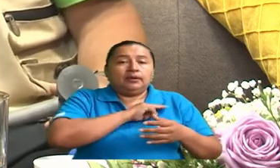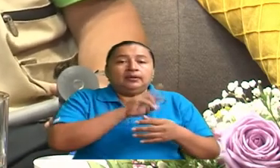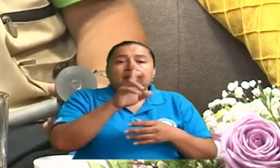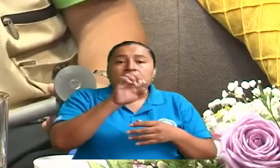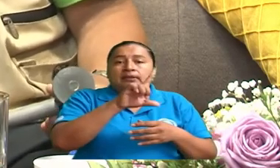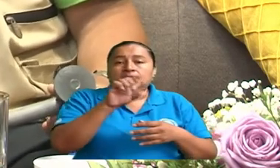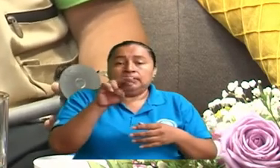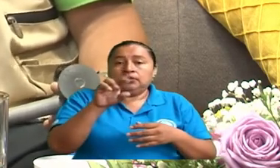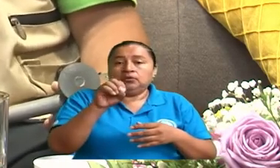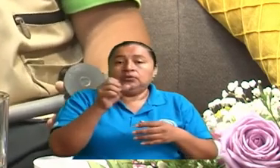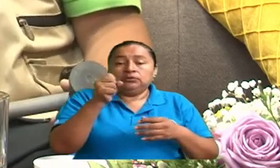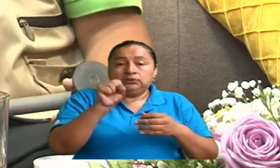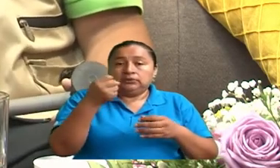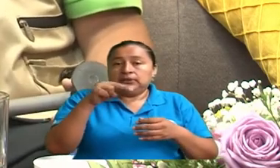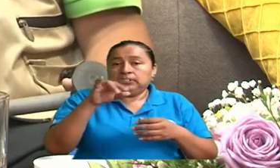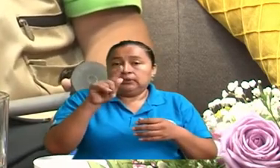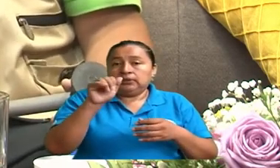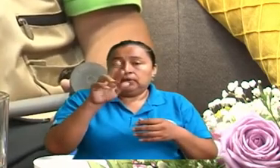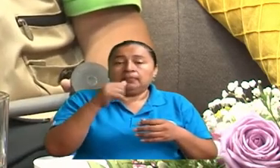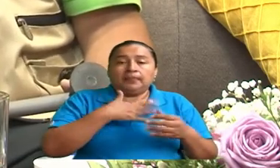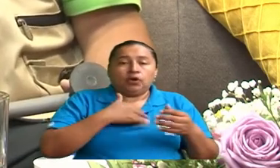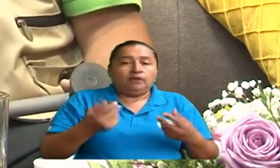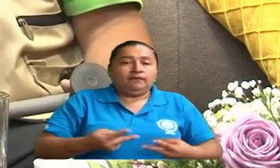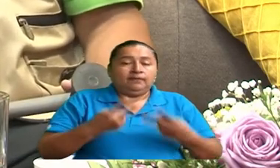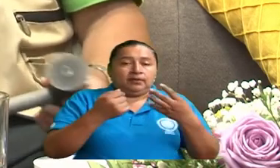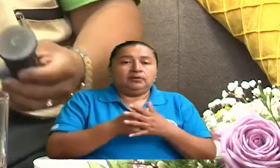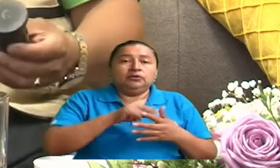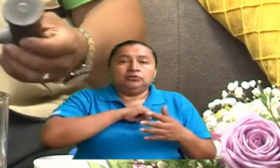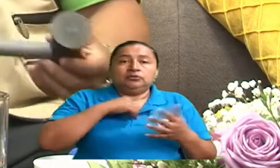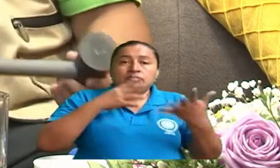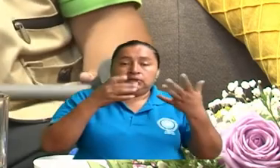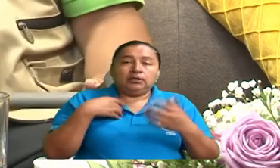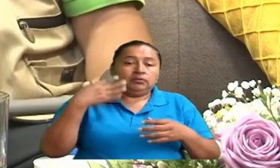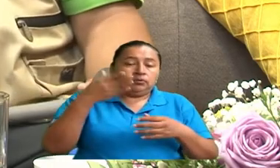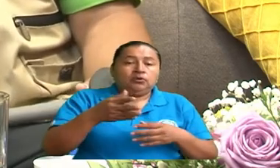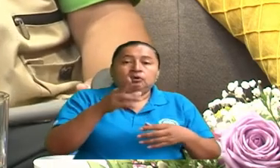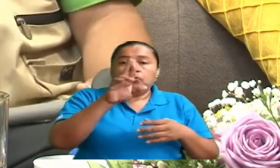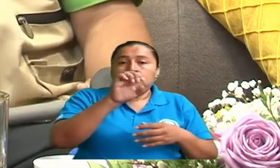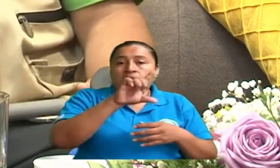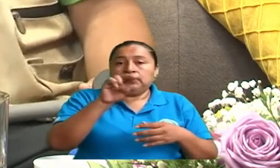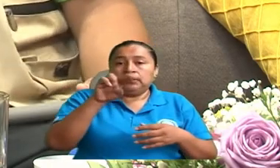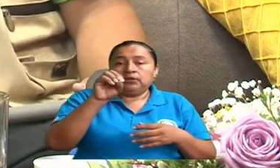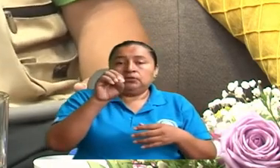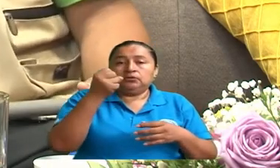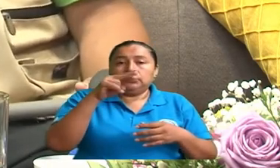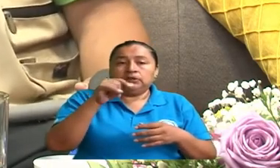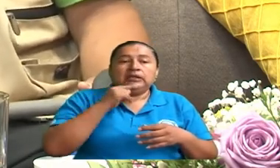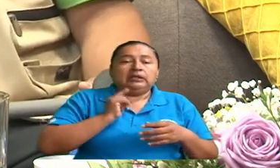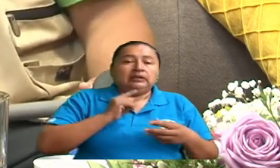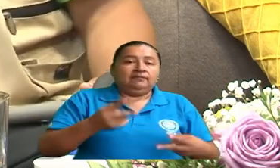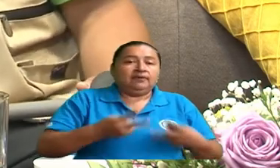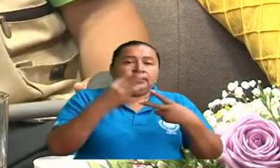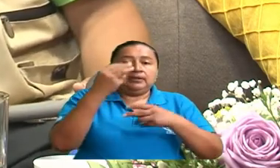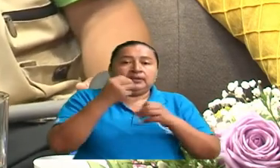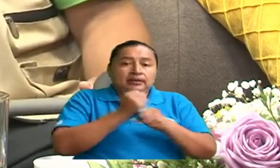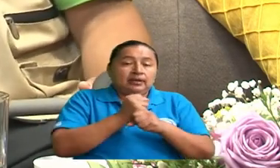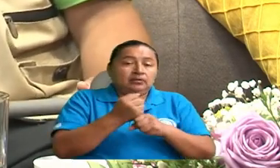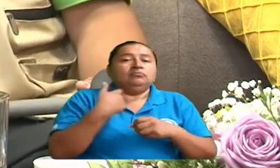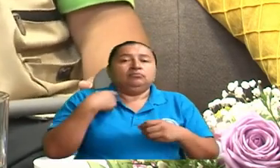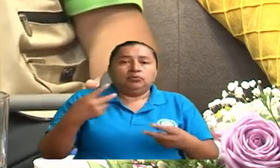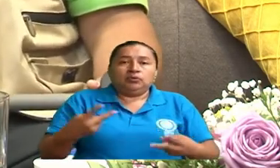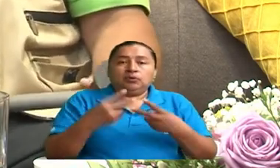das mejor vida a ese relleno sanitario. ¿Ya? Nosotros queremos apuntar, si un relleno sanitario tiene vida para 30 años, démosle 40.